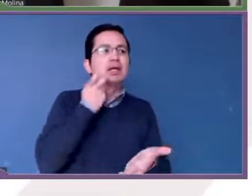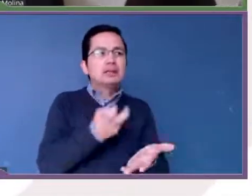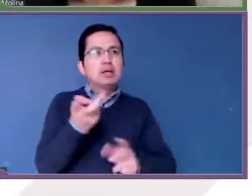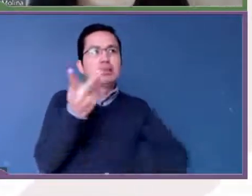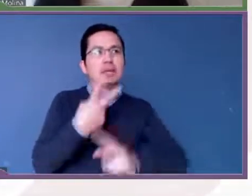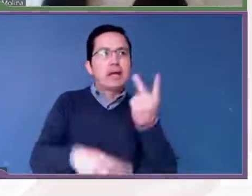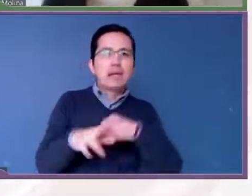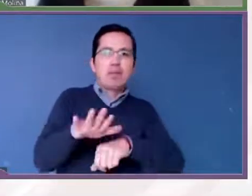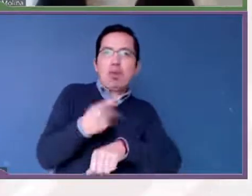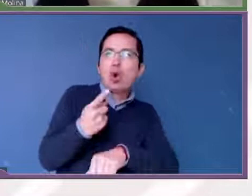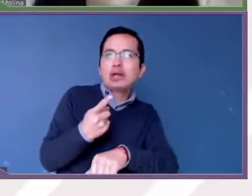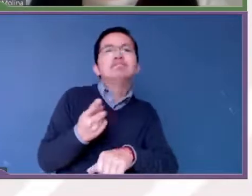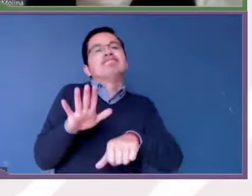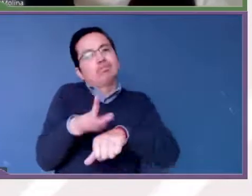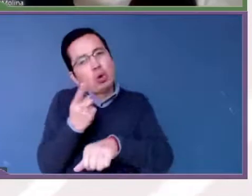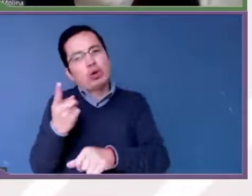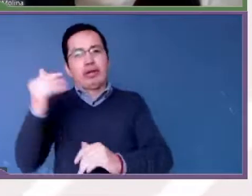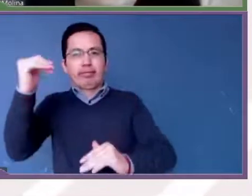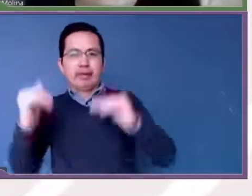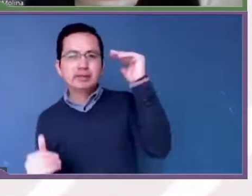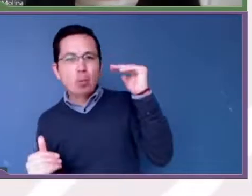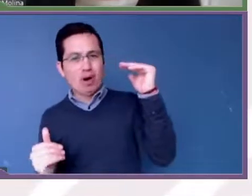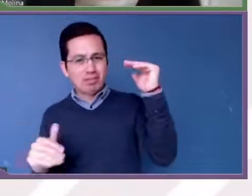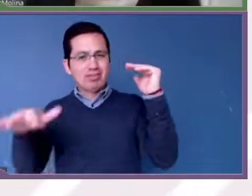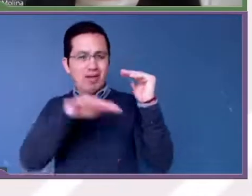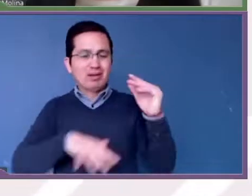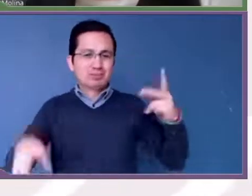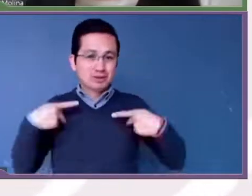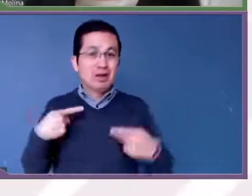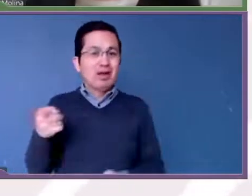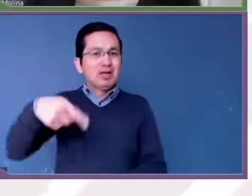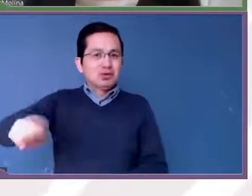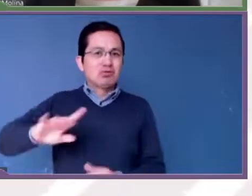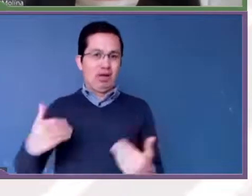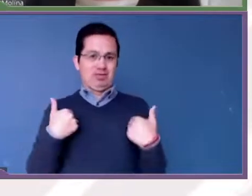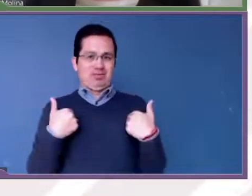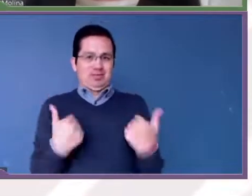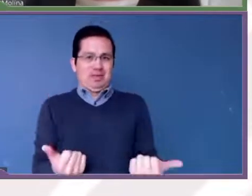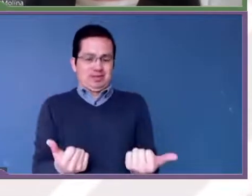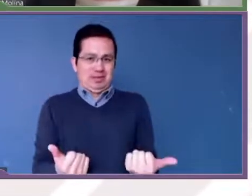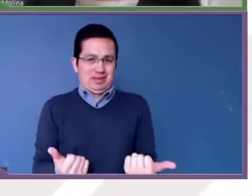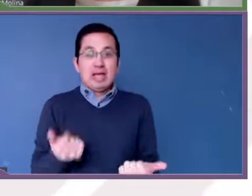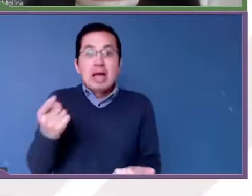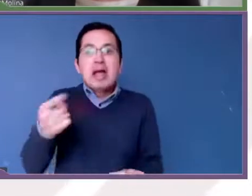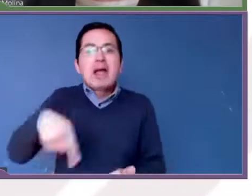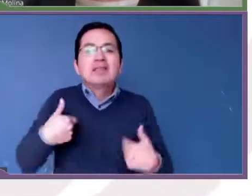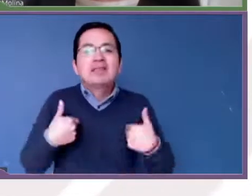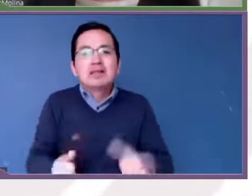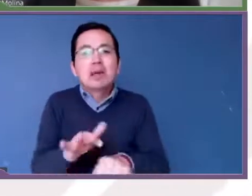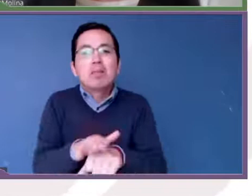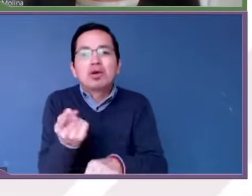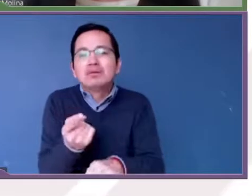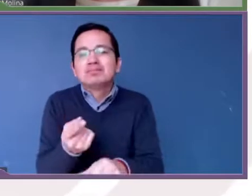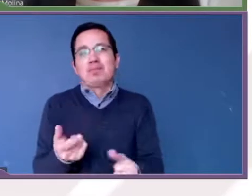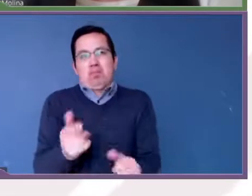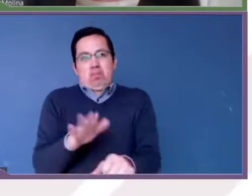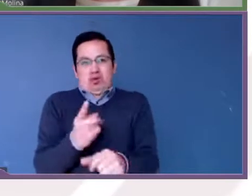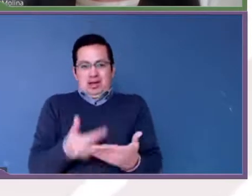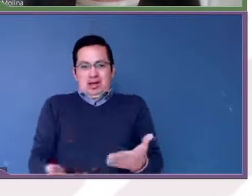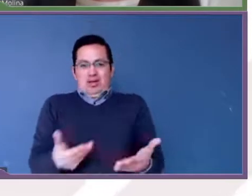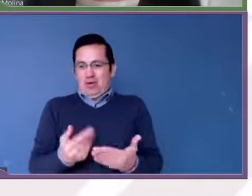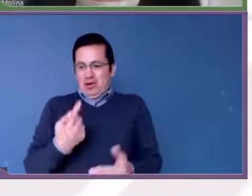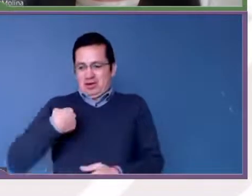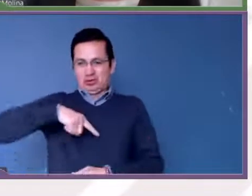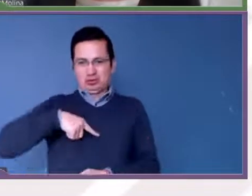eso tiene que ver con que en la agenda pública la pandemia sí nos ha puesto a pensar en desigualdad y